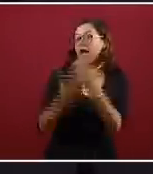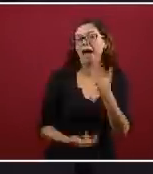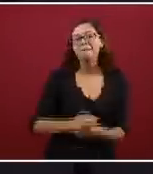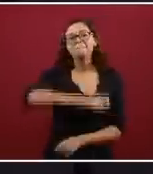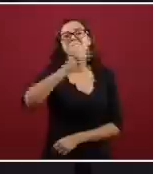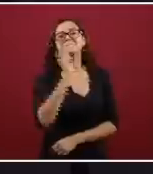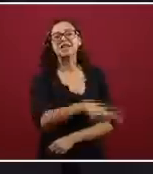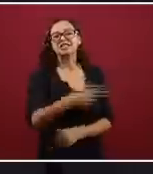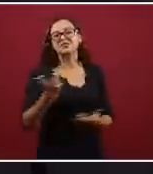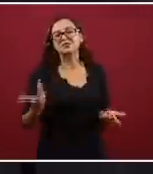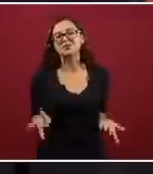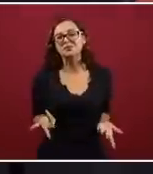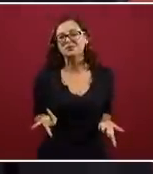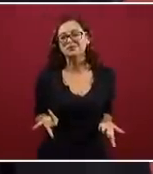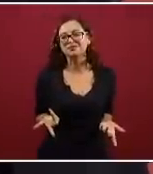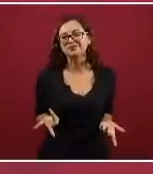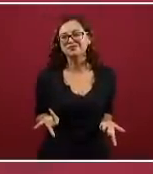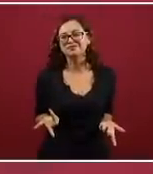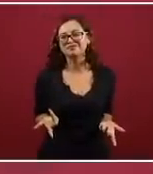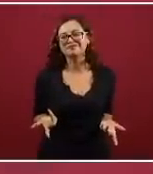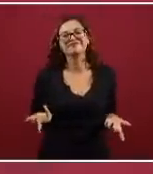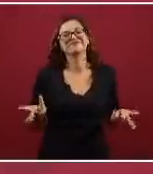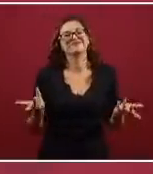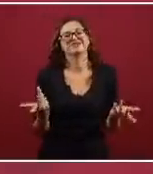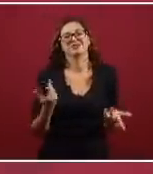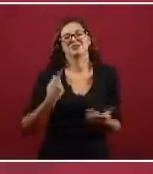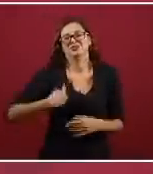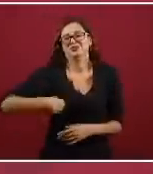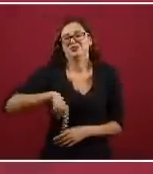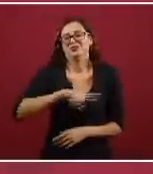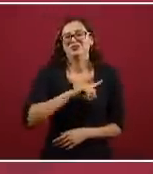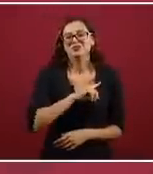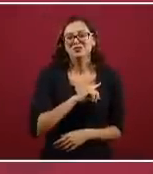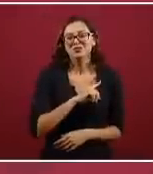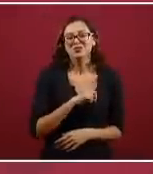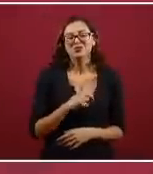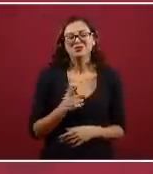Y nosotros no hacemos